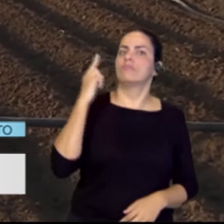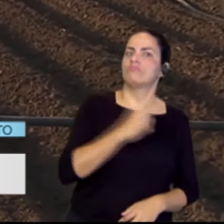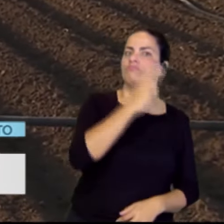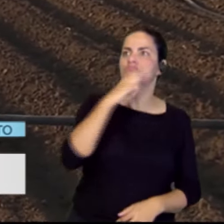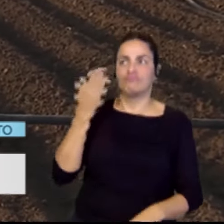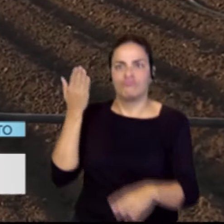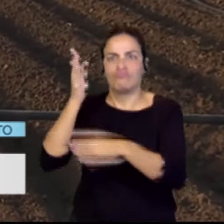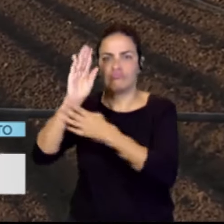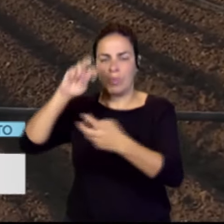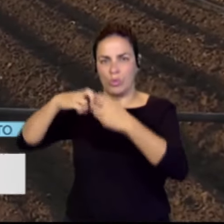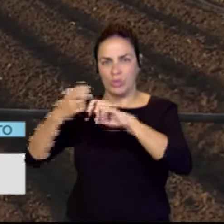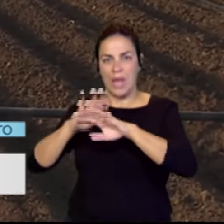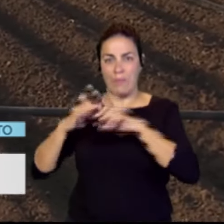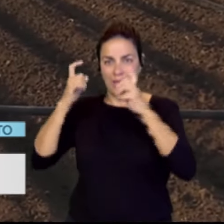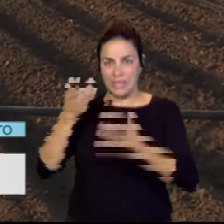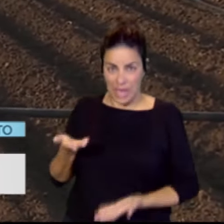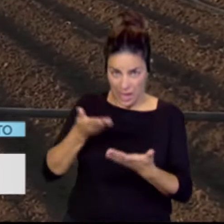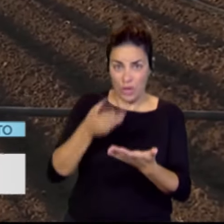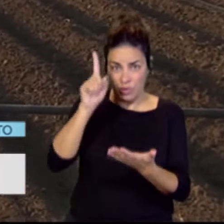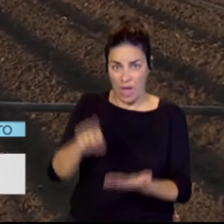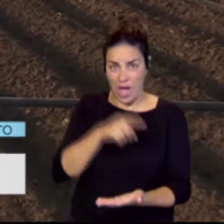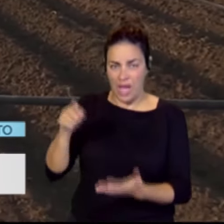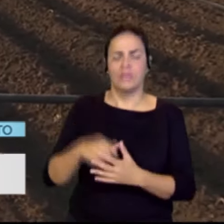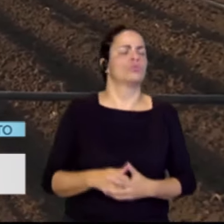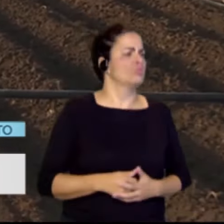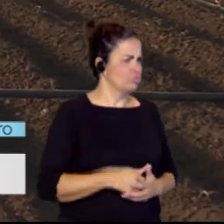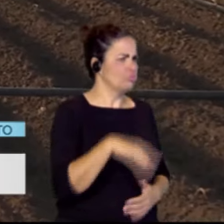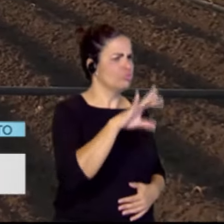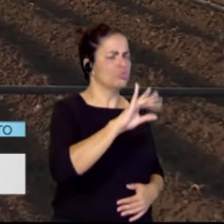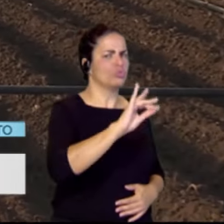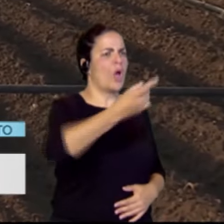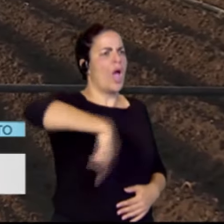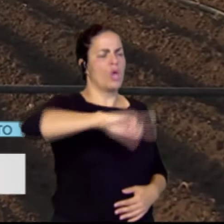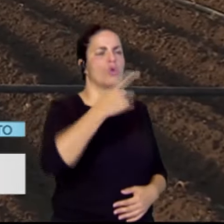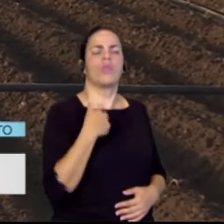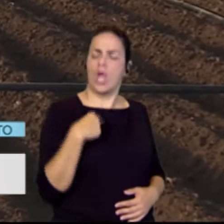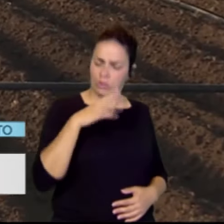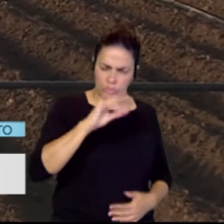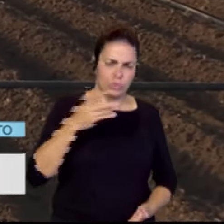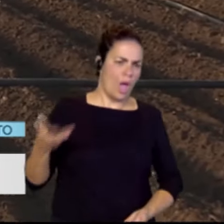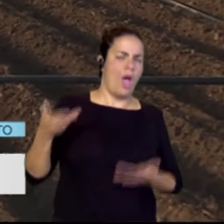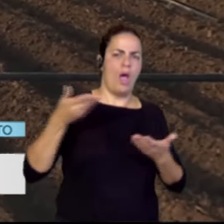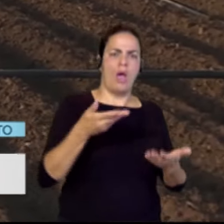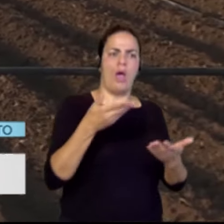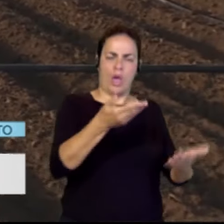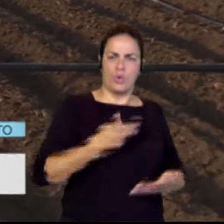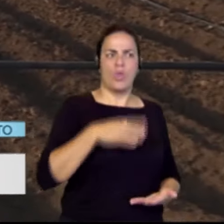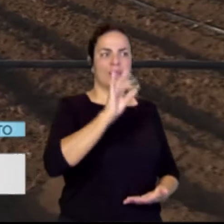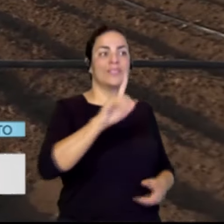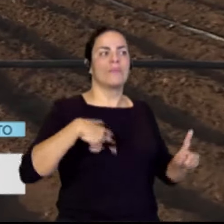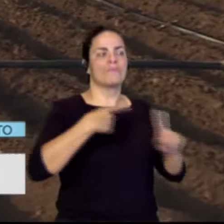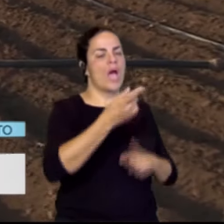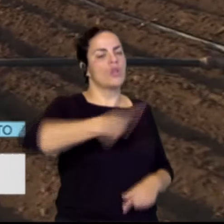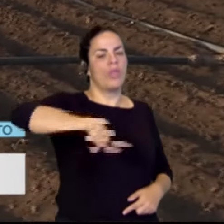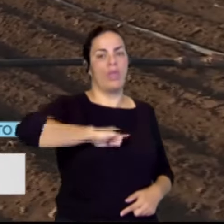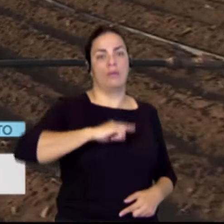iba a intentar ayudar sí sí Ellos nos dijeron que sí que nos íbamos a ayudar y que volveríamos a tener más reuniones